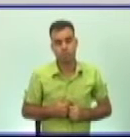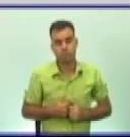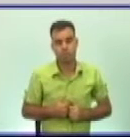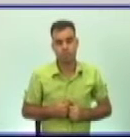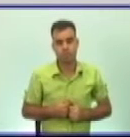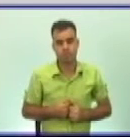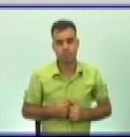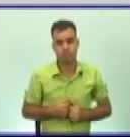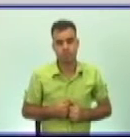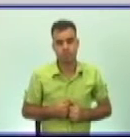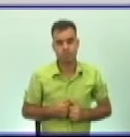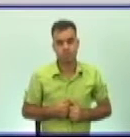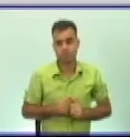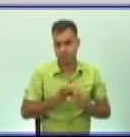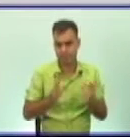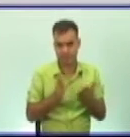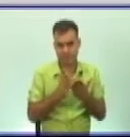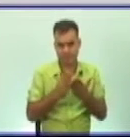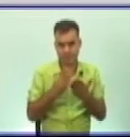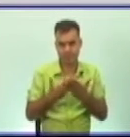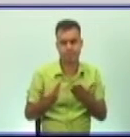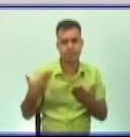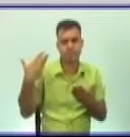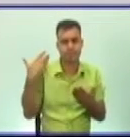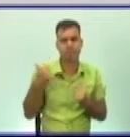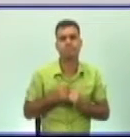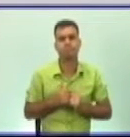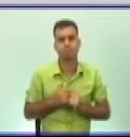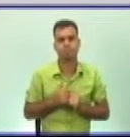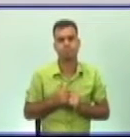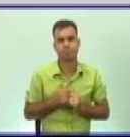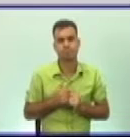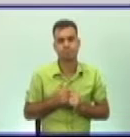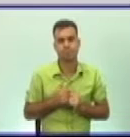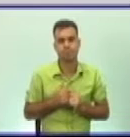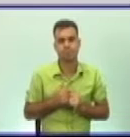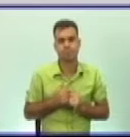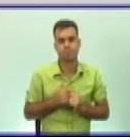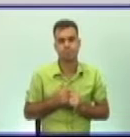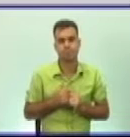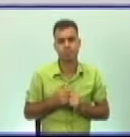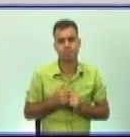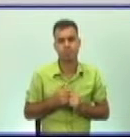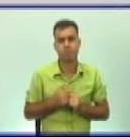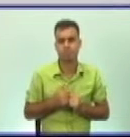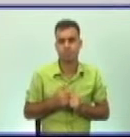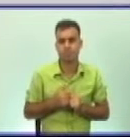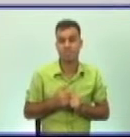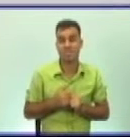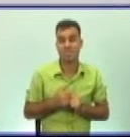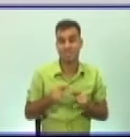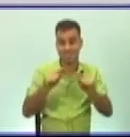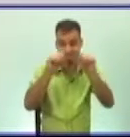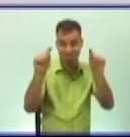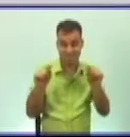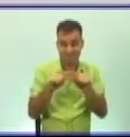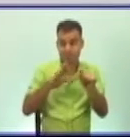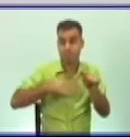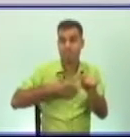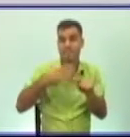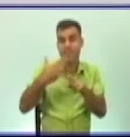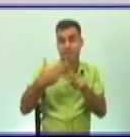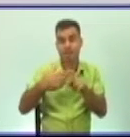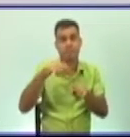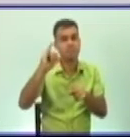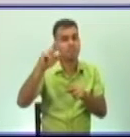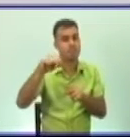habíamos estudiado en los circuitos inductivos, en